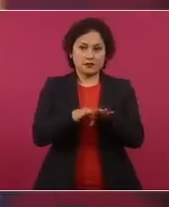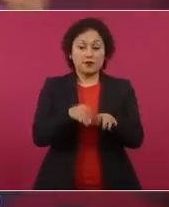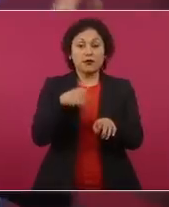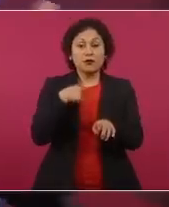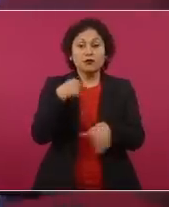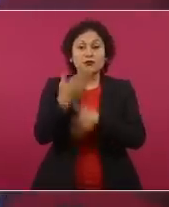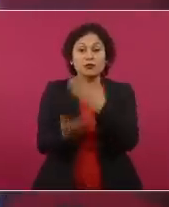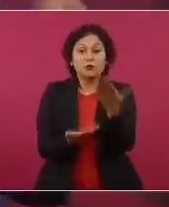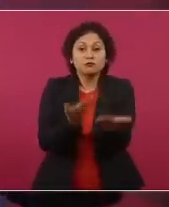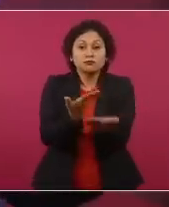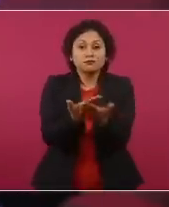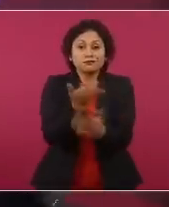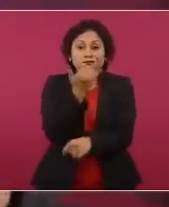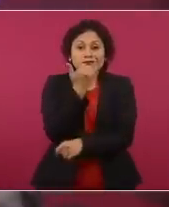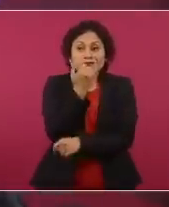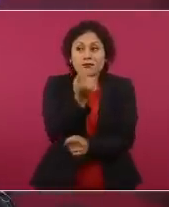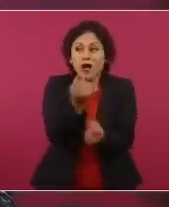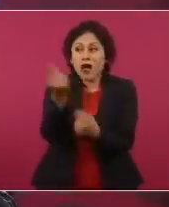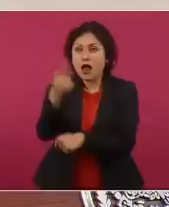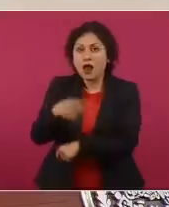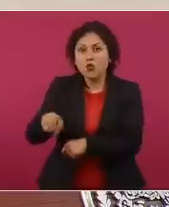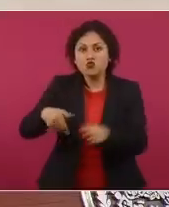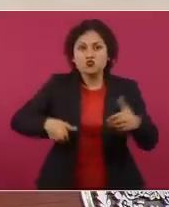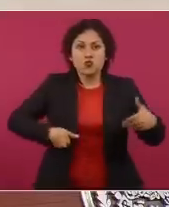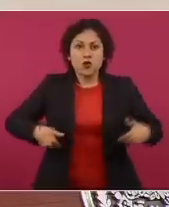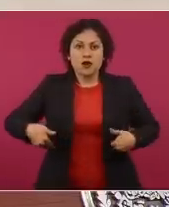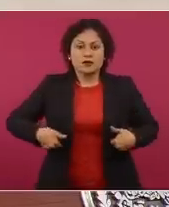por las molestias que causa.